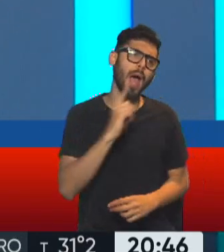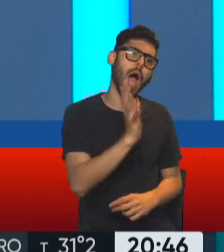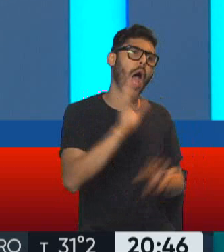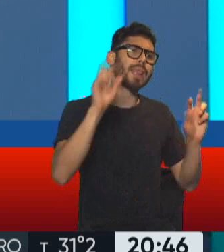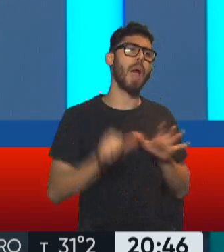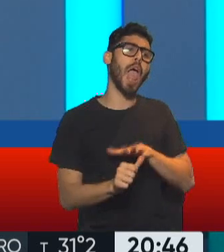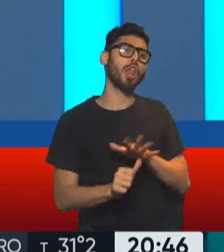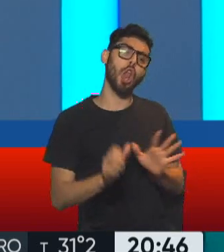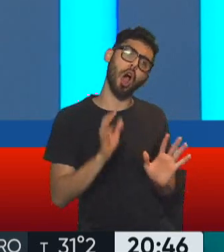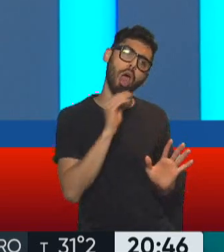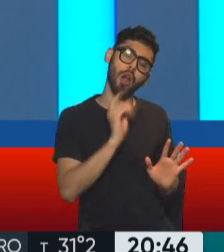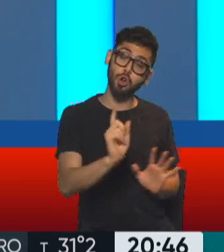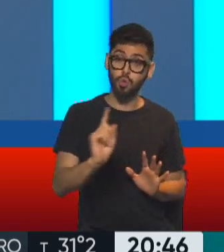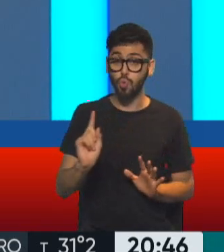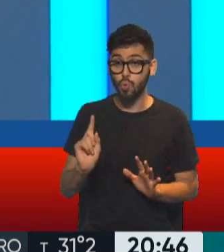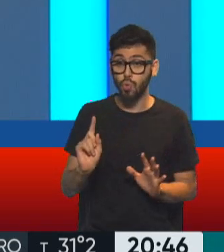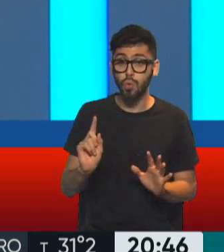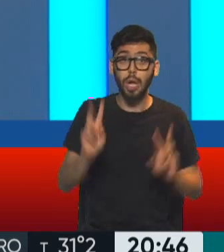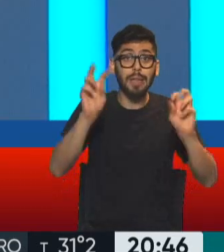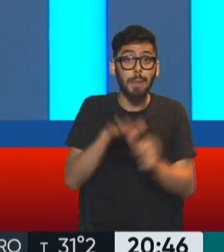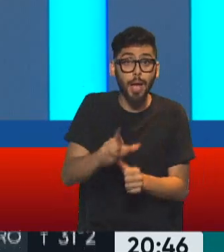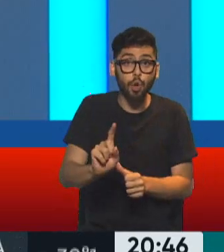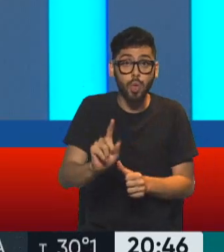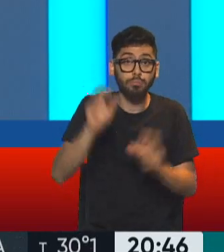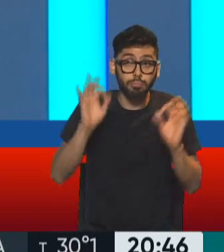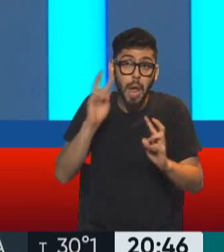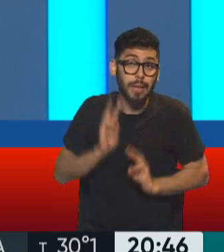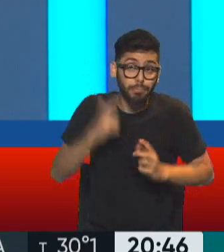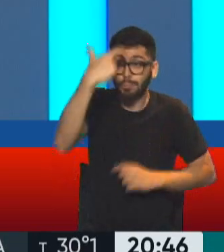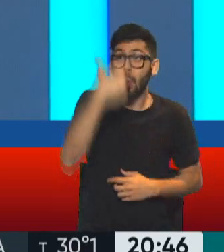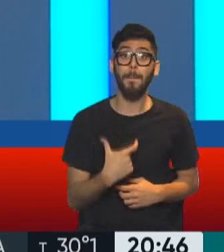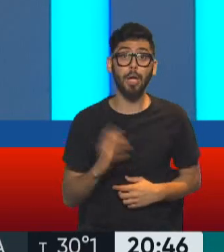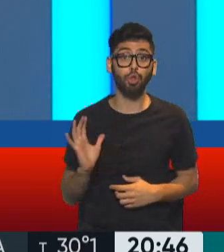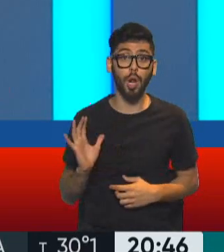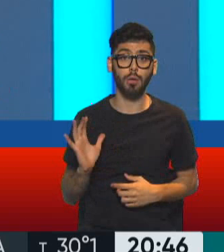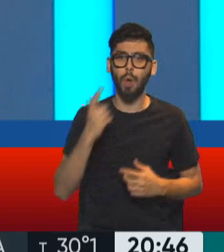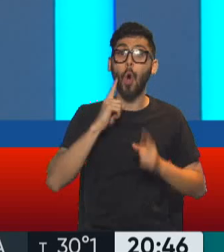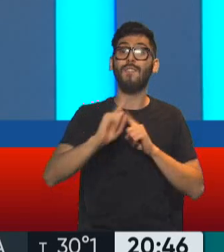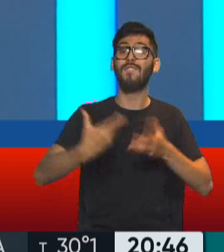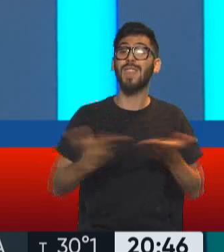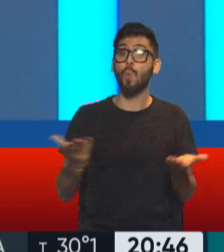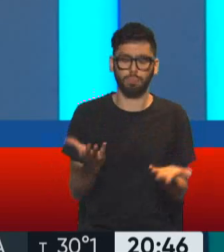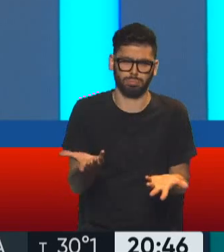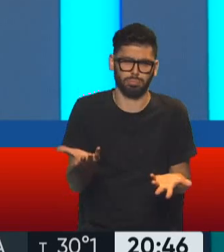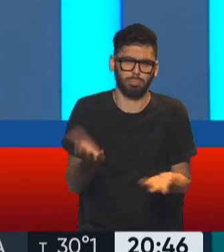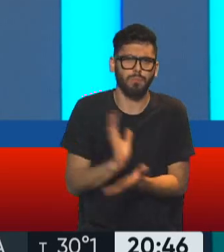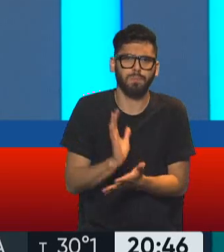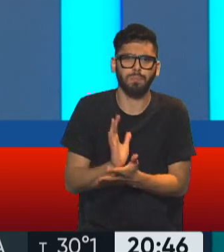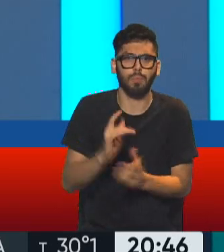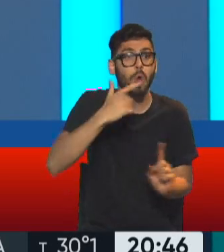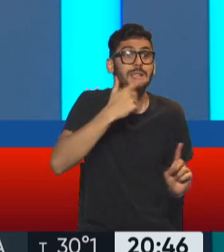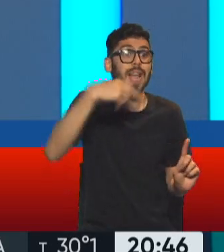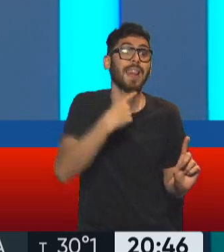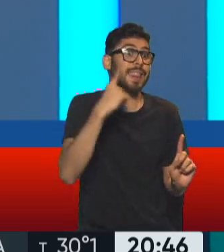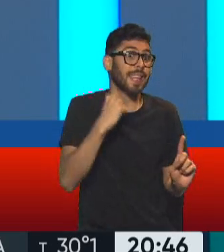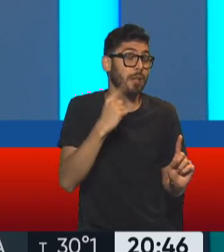cuestión de género. No, es mucho más grave, no es cuestión de género, es cuestión de respeto a la persona. Usted no puede decir al aire, yo no tengo puntos en común con Santilli, pero